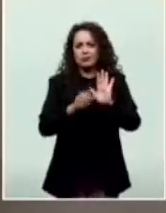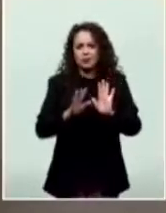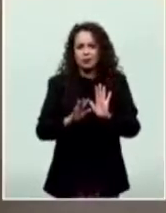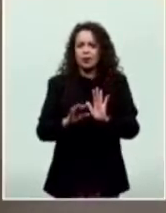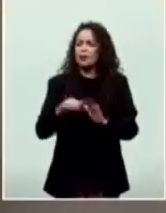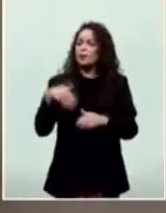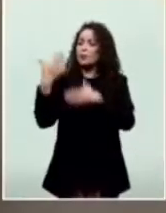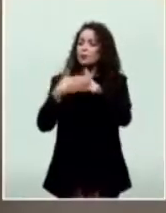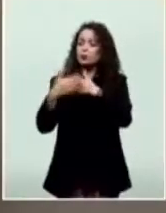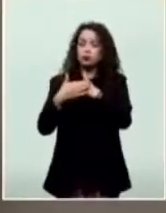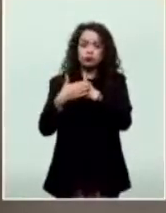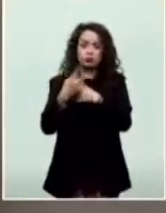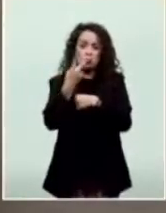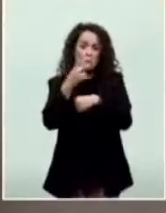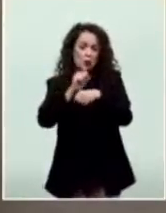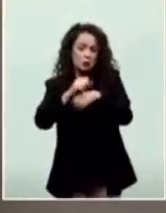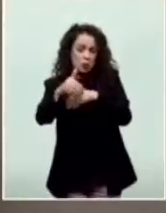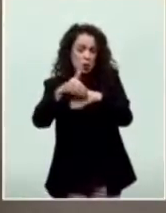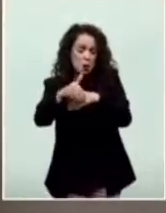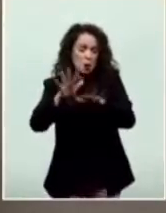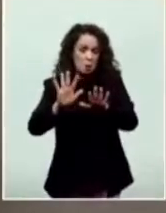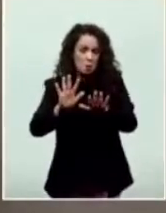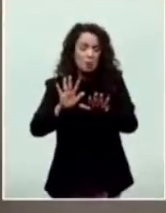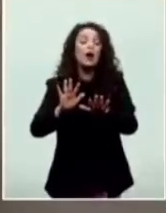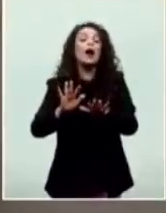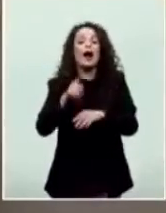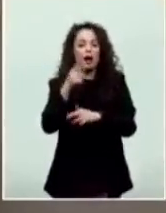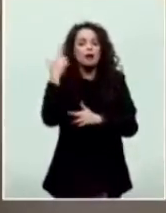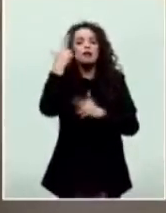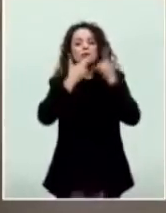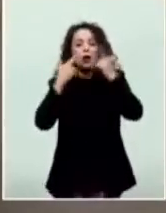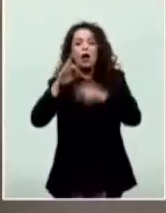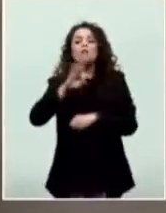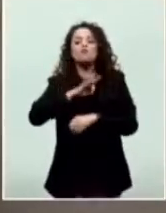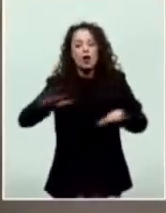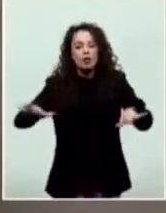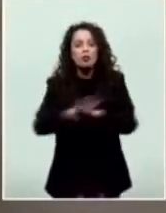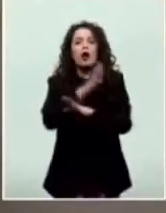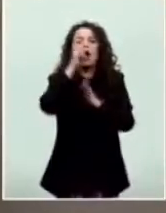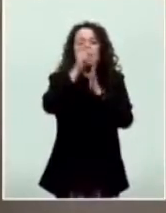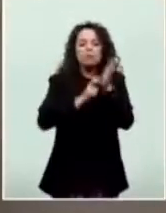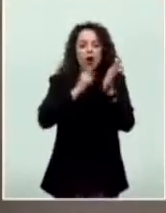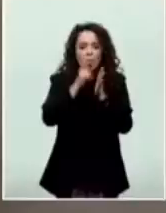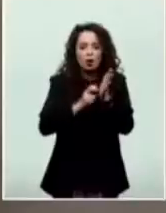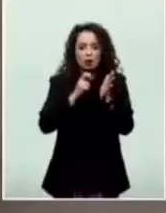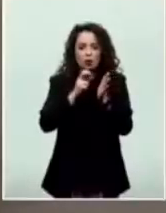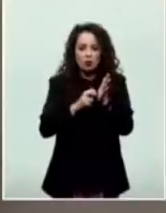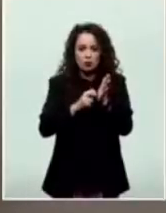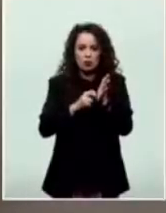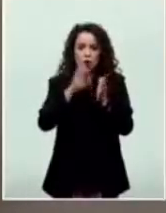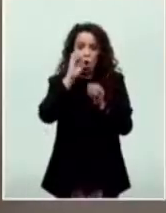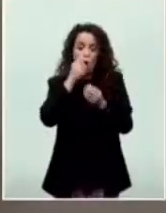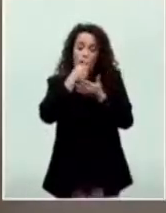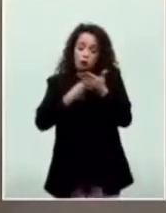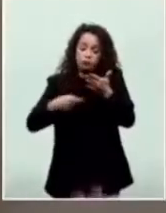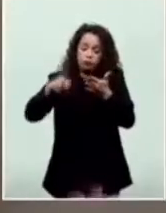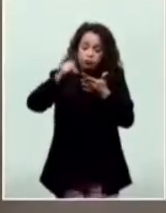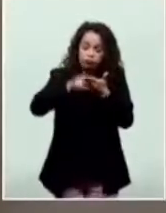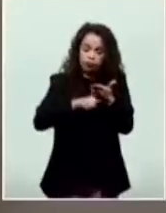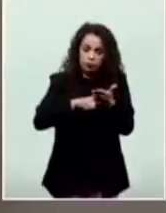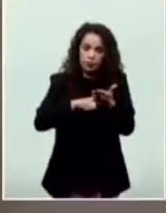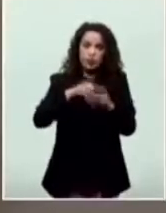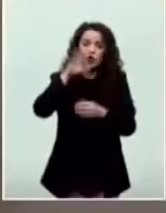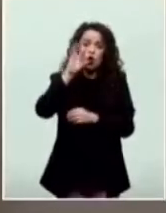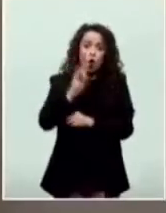pleno. Entonces, ahí el pleno podrá ratificar, corregir o revocar, no revocar exactamente, sino tomar